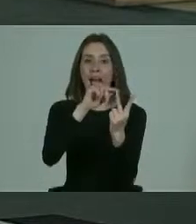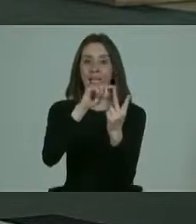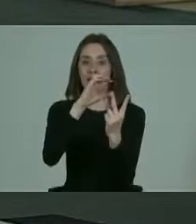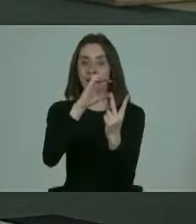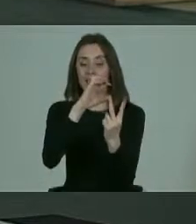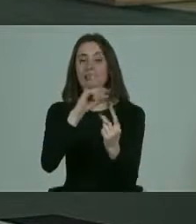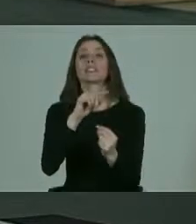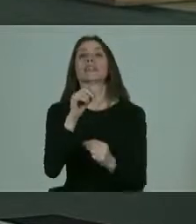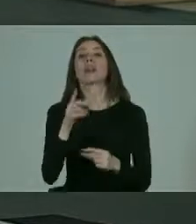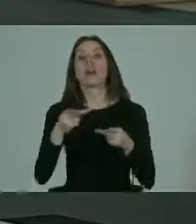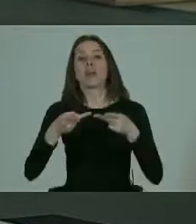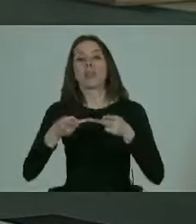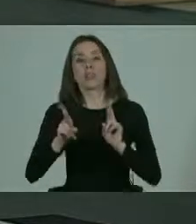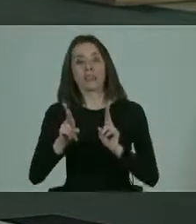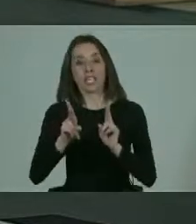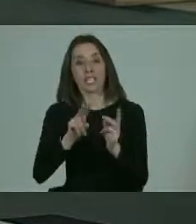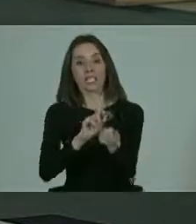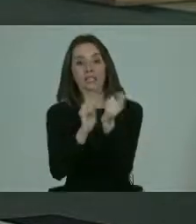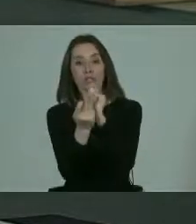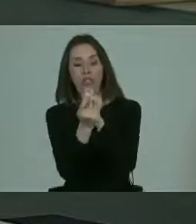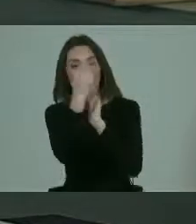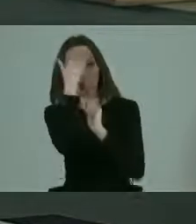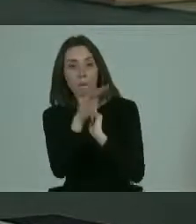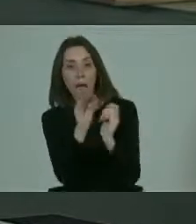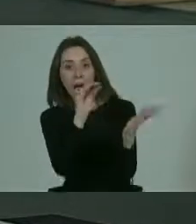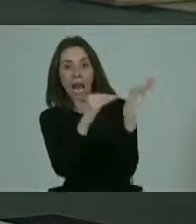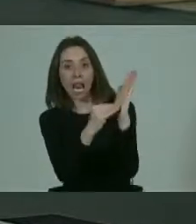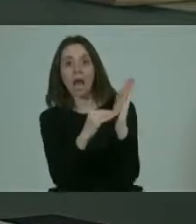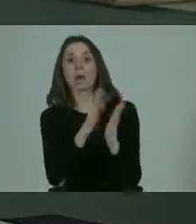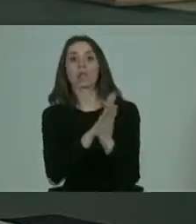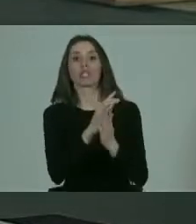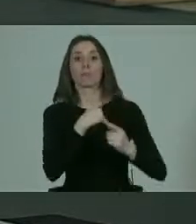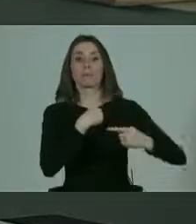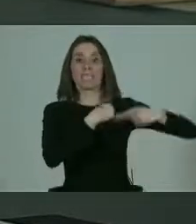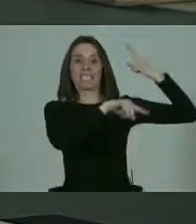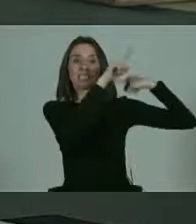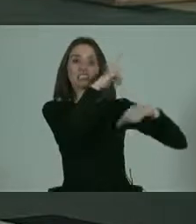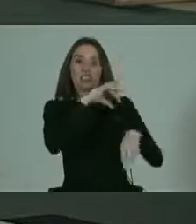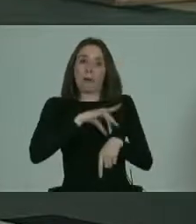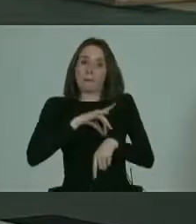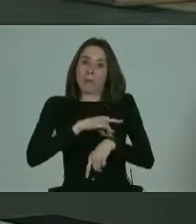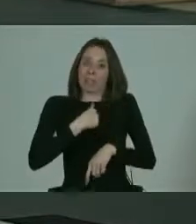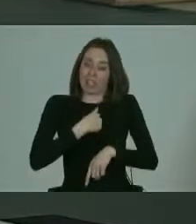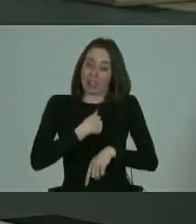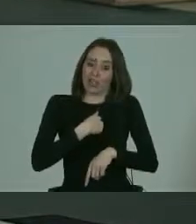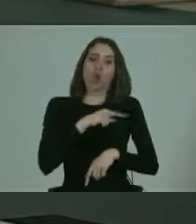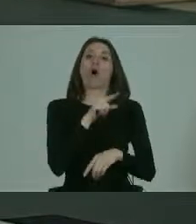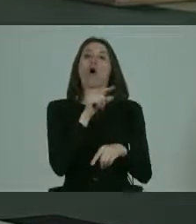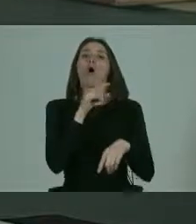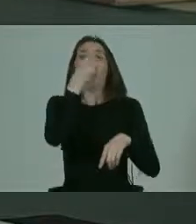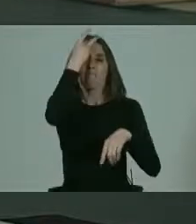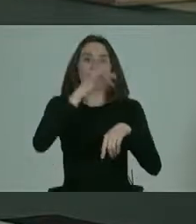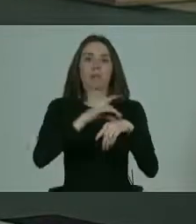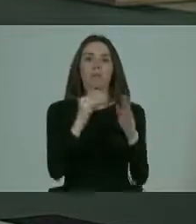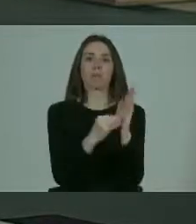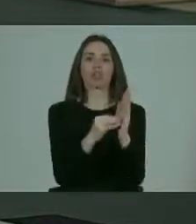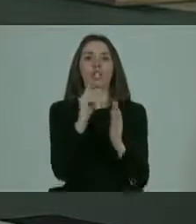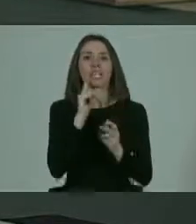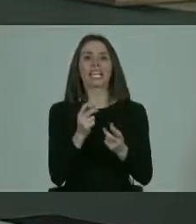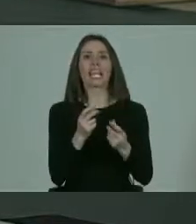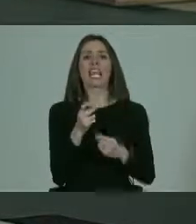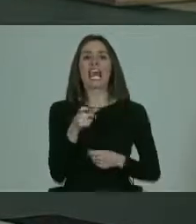rectificaran los datos por inexactos por ejemplo si en mi historia clínica pongan ponen que tengo un cáncer de próstata